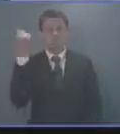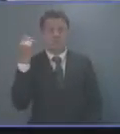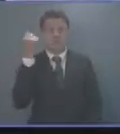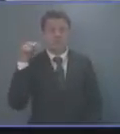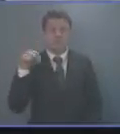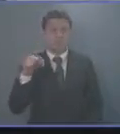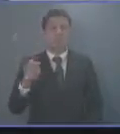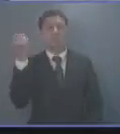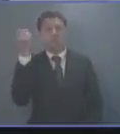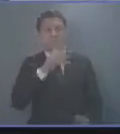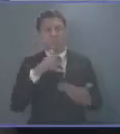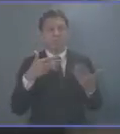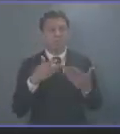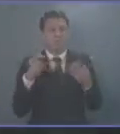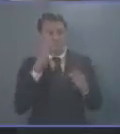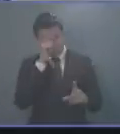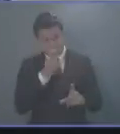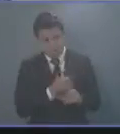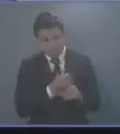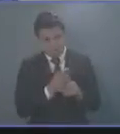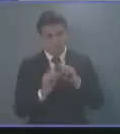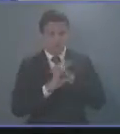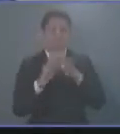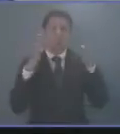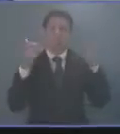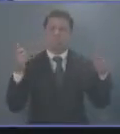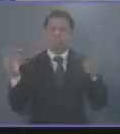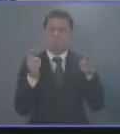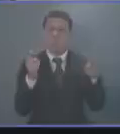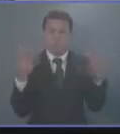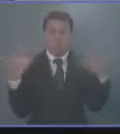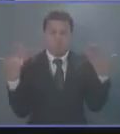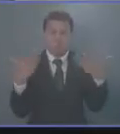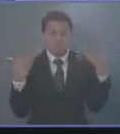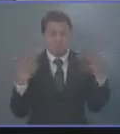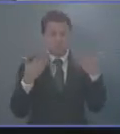órgano del Estado emita un pronunciamiento felicitando a